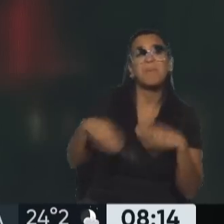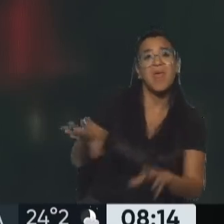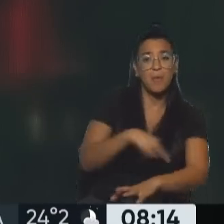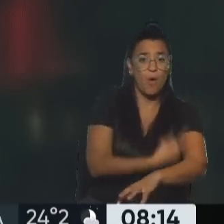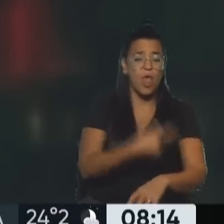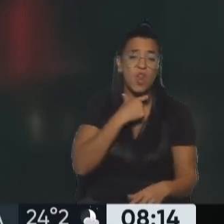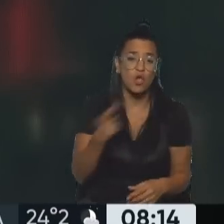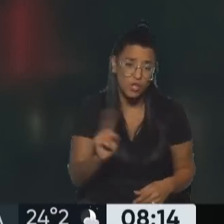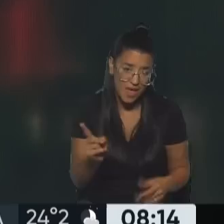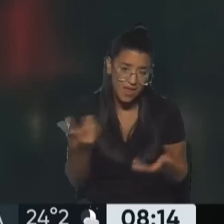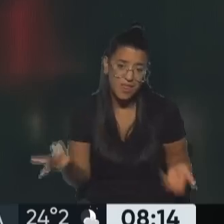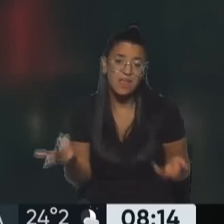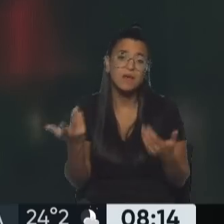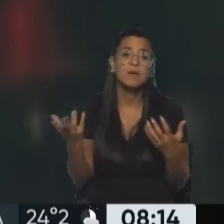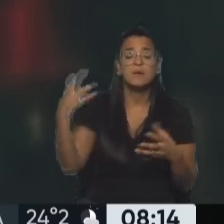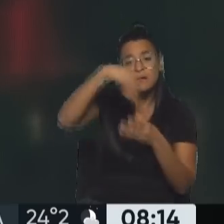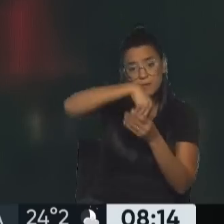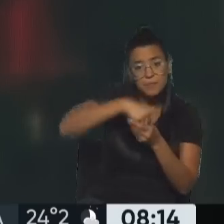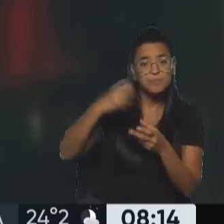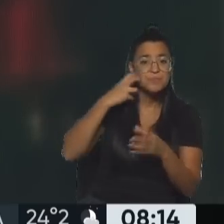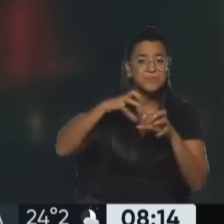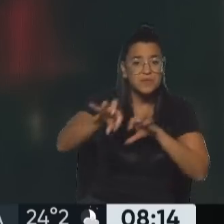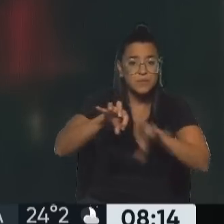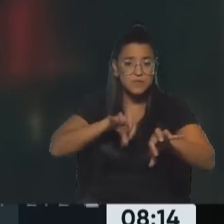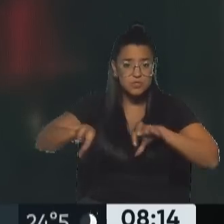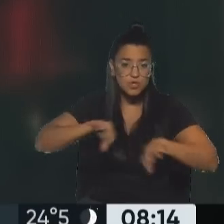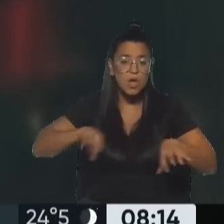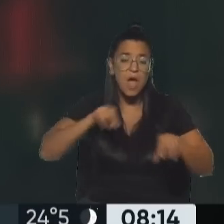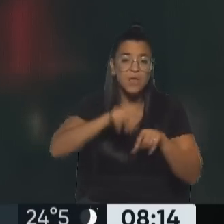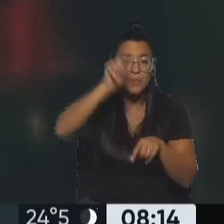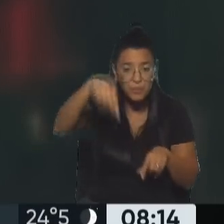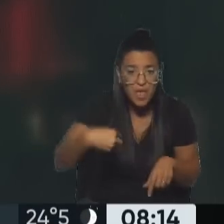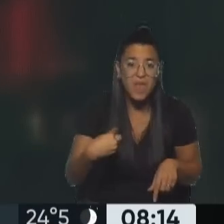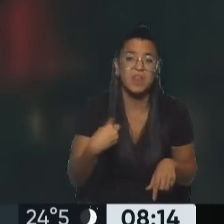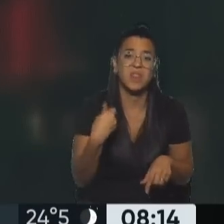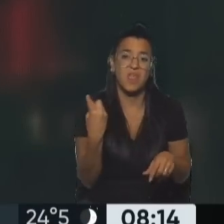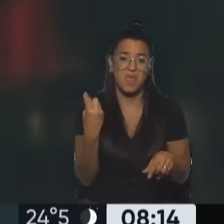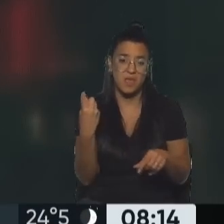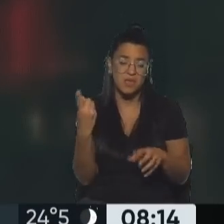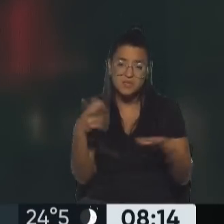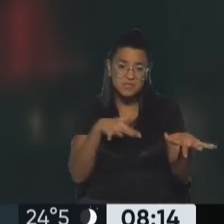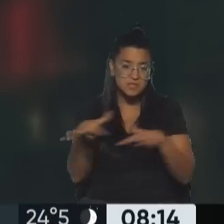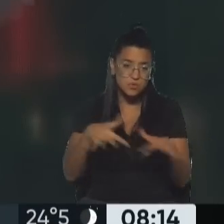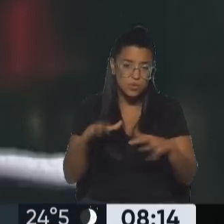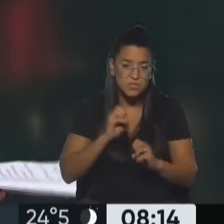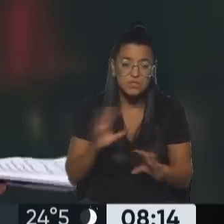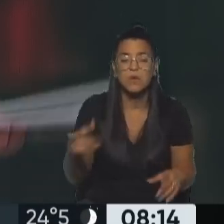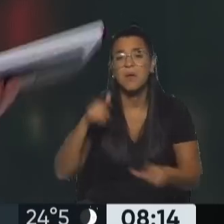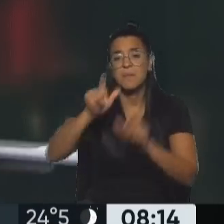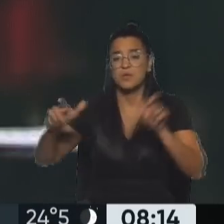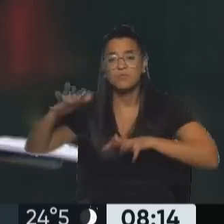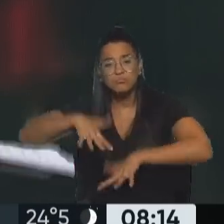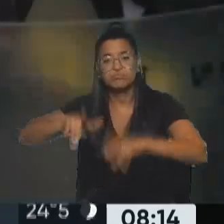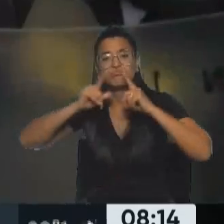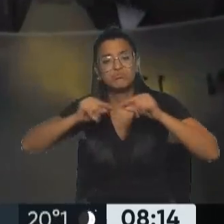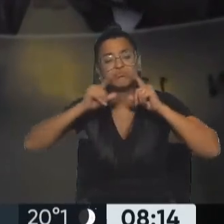es la realidad y las divisiones que hay al interior del Congreso son las que terminan originando este tipo de situaciones la gente en las calles